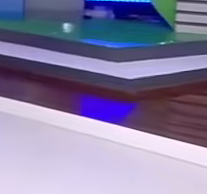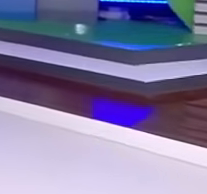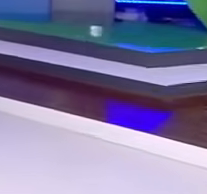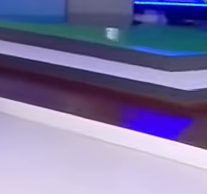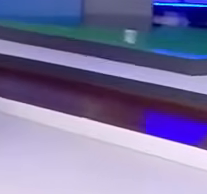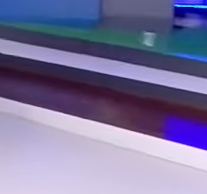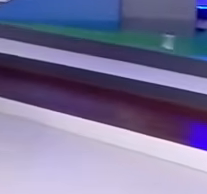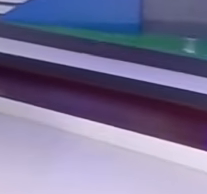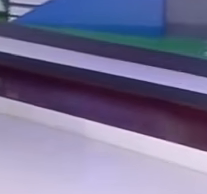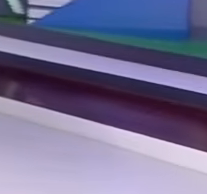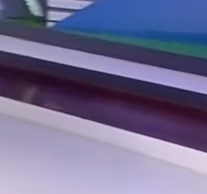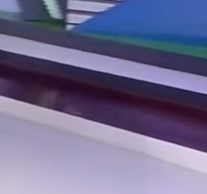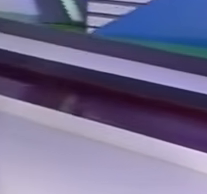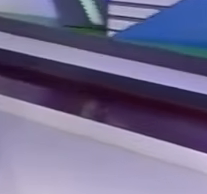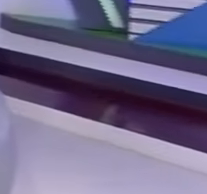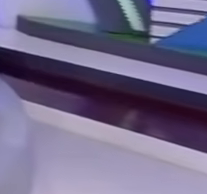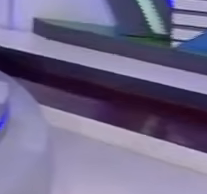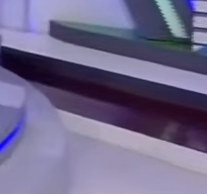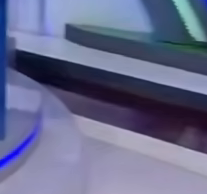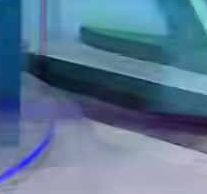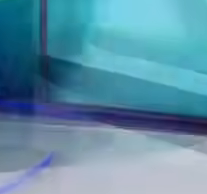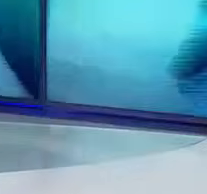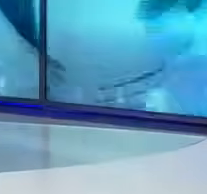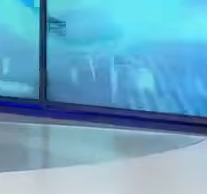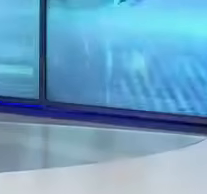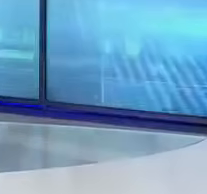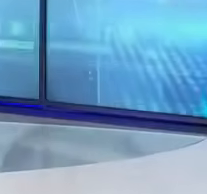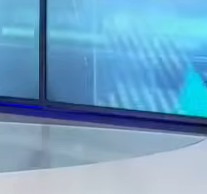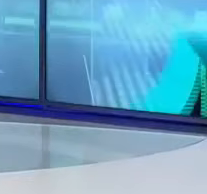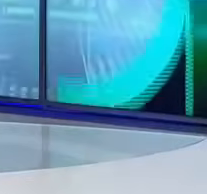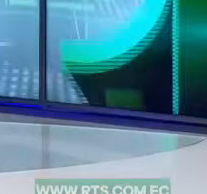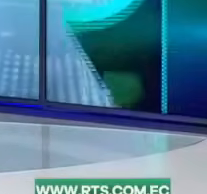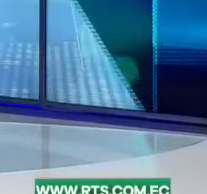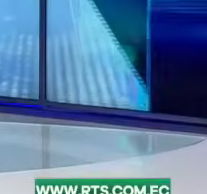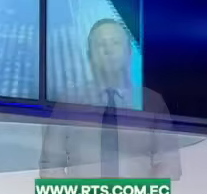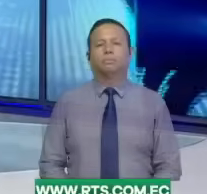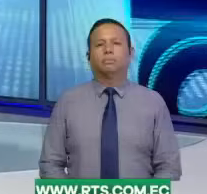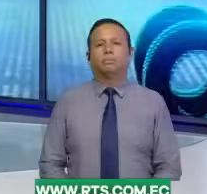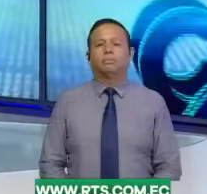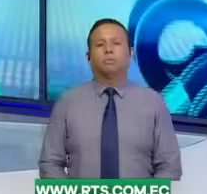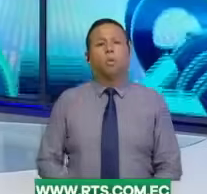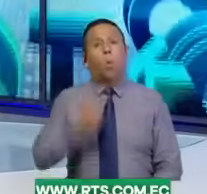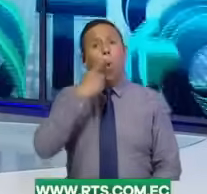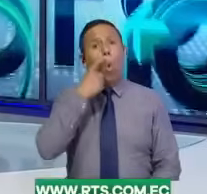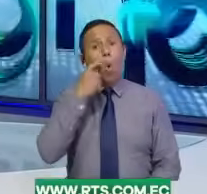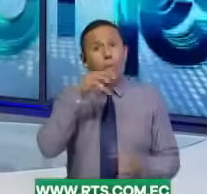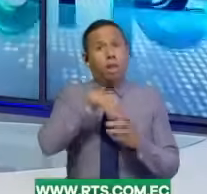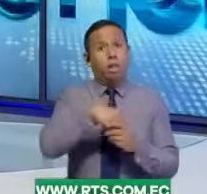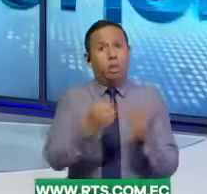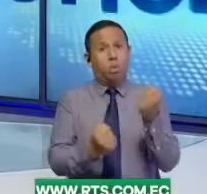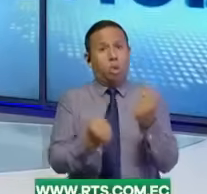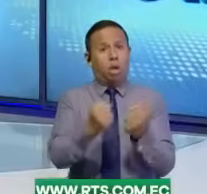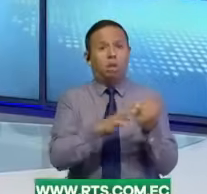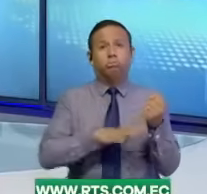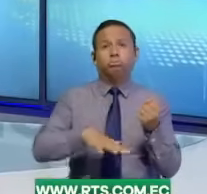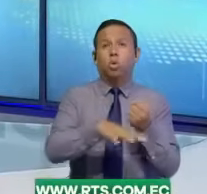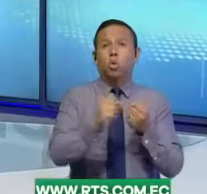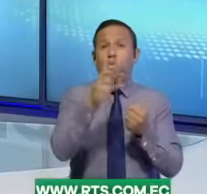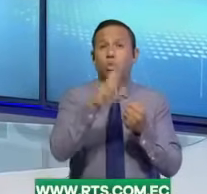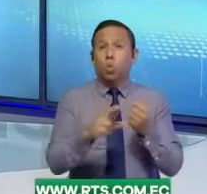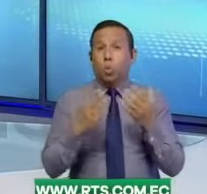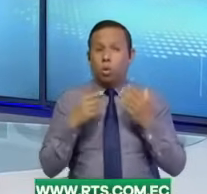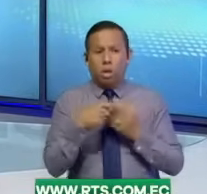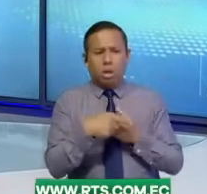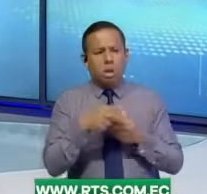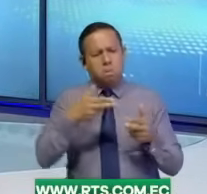Un hombre fue acribillado mientras se encontraba dentro de su vehículo cuando estaba en la ciudadela Huangala, sur de Guayaquil. En la escena del crimen